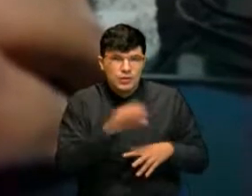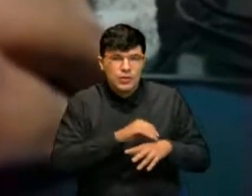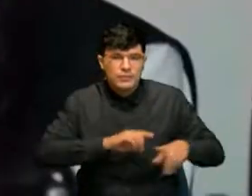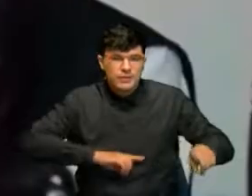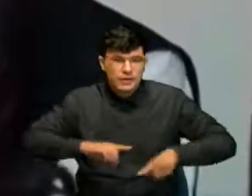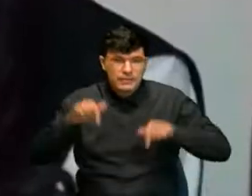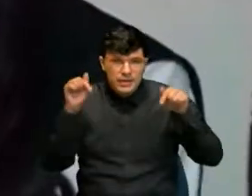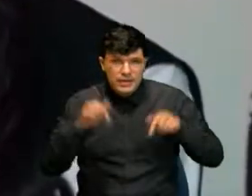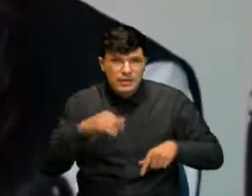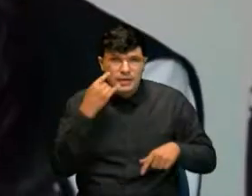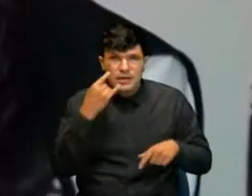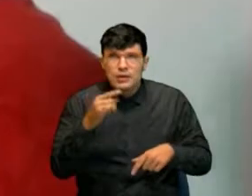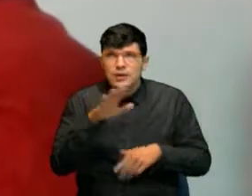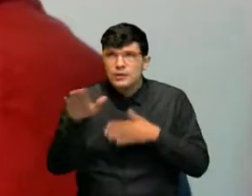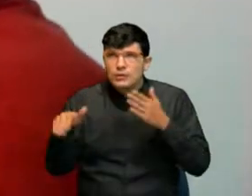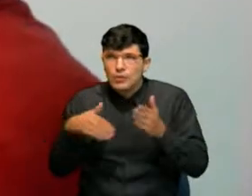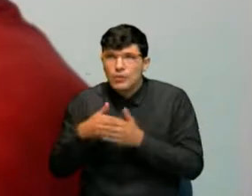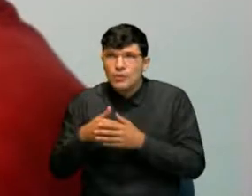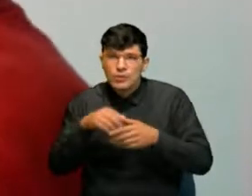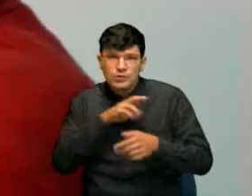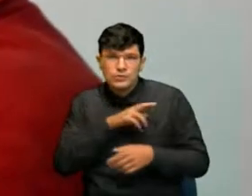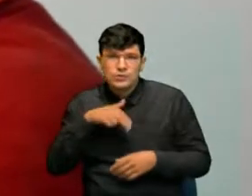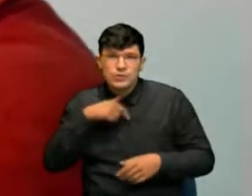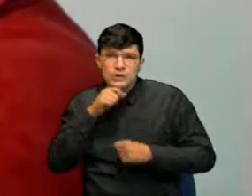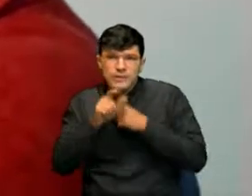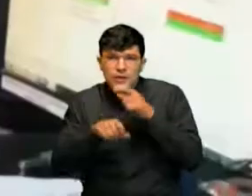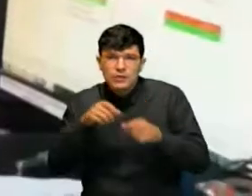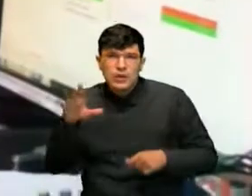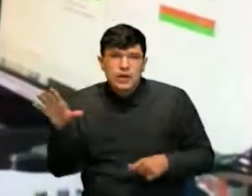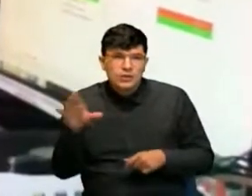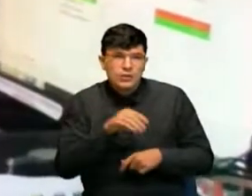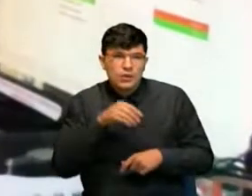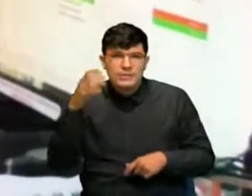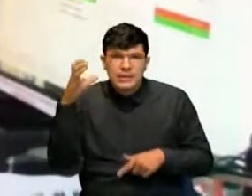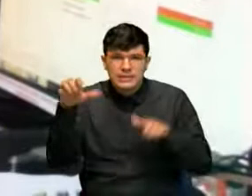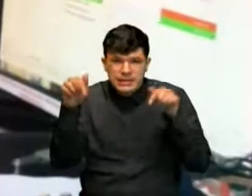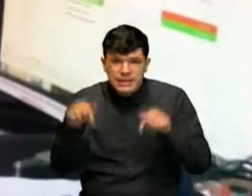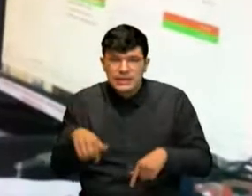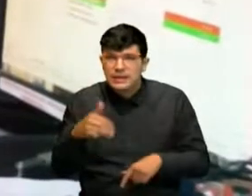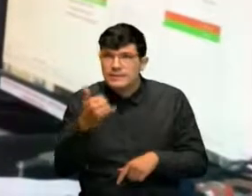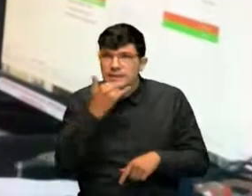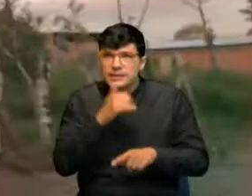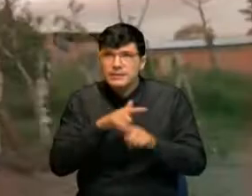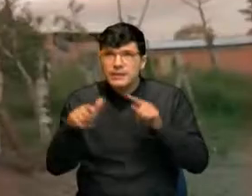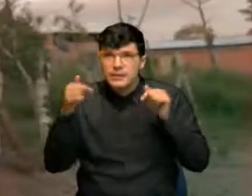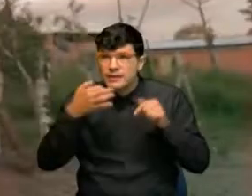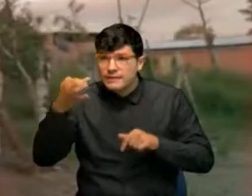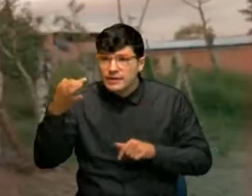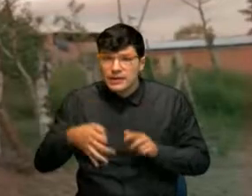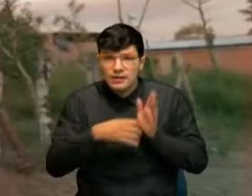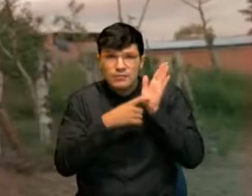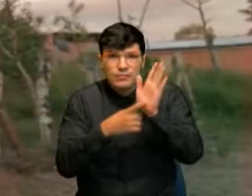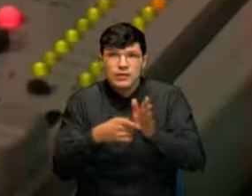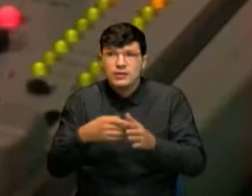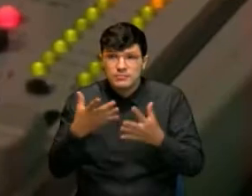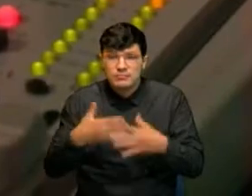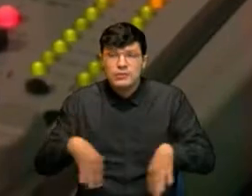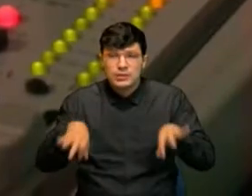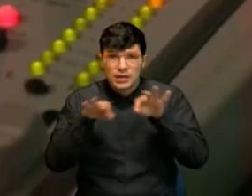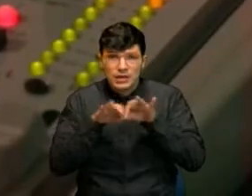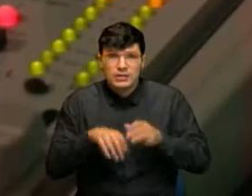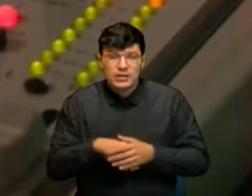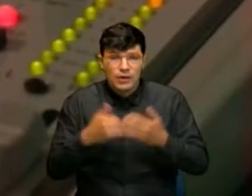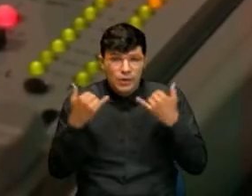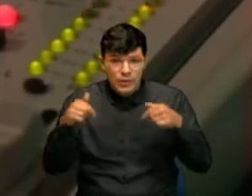Le hemos preguntado a todo el país qué le interesaba en emisoras comunitarias. Y mire que la sorpresa fue muy grande y fue muy evidente. Hoy